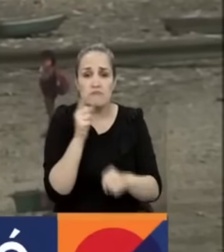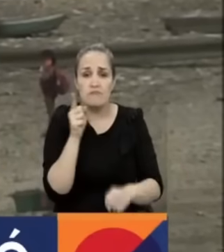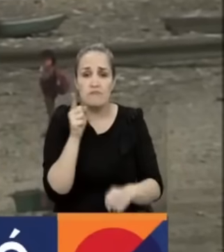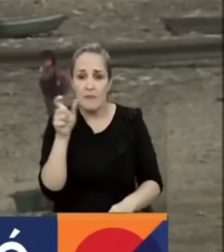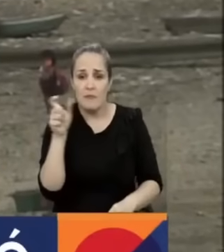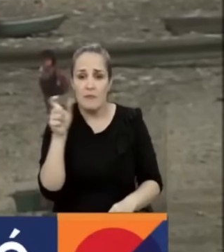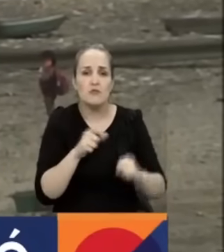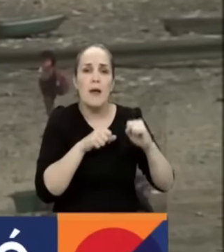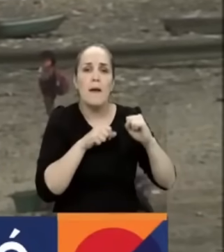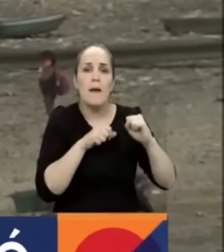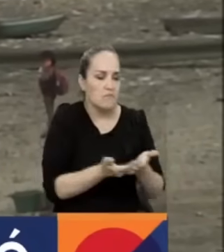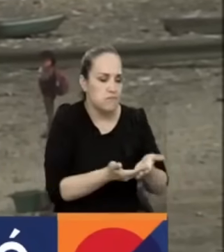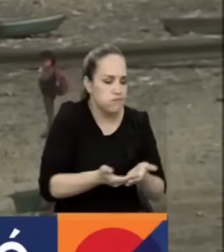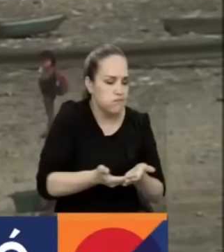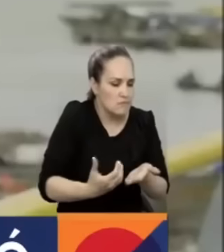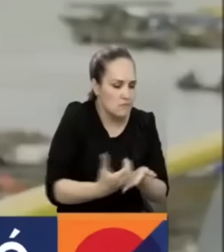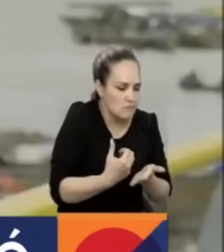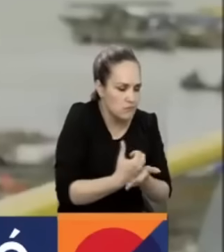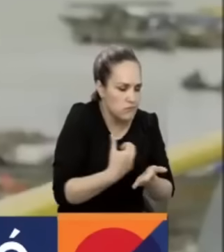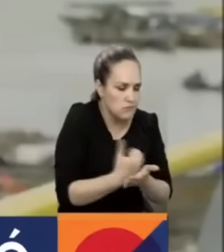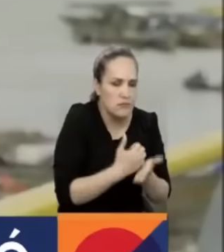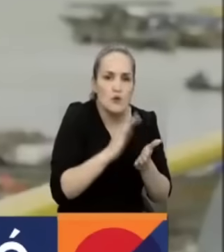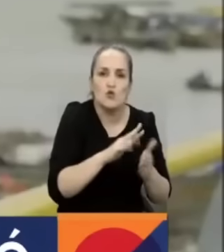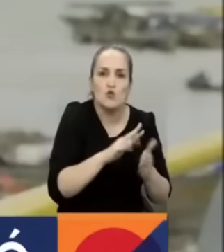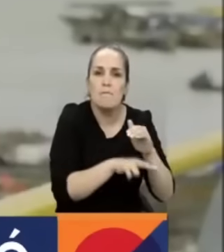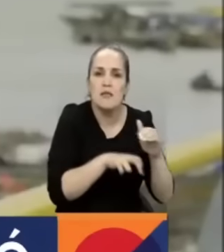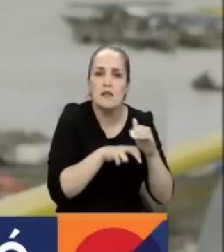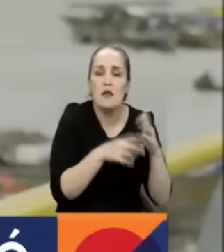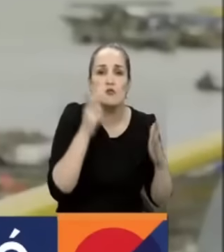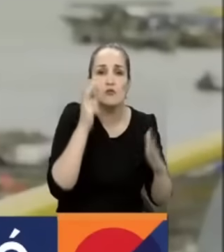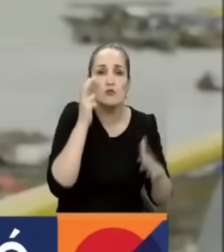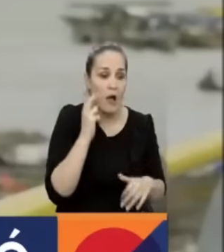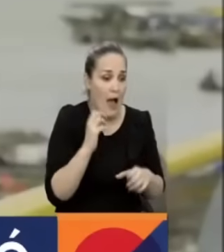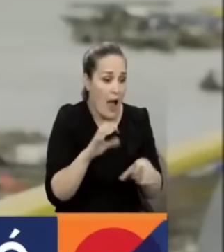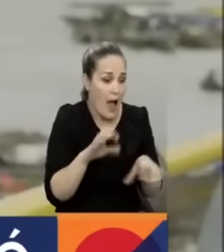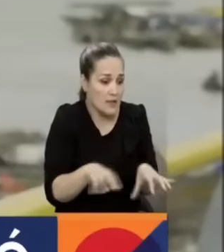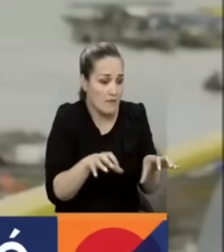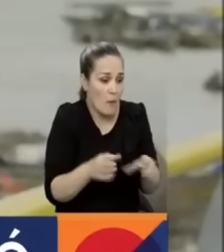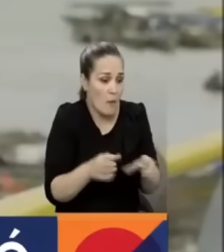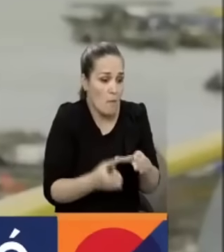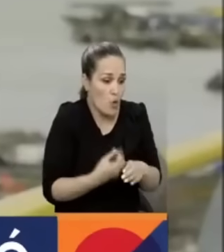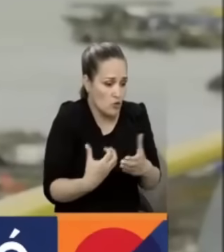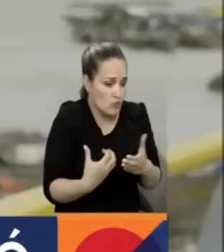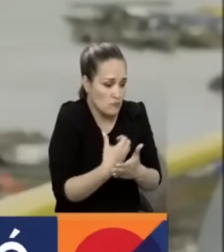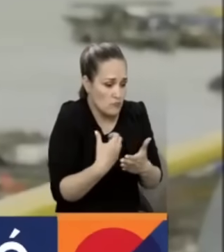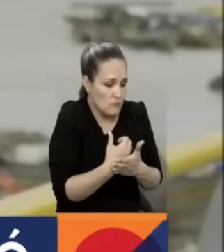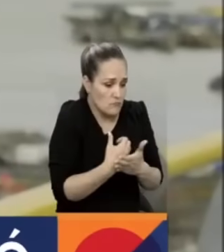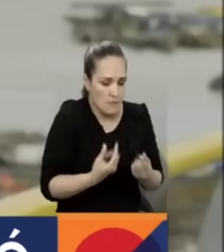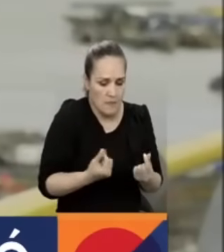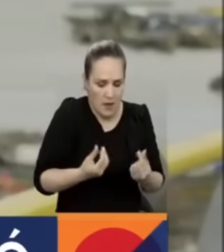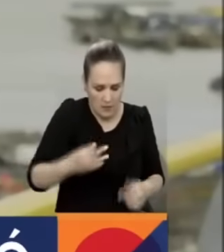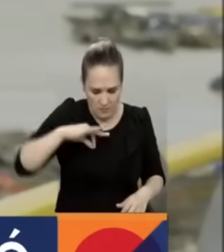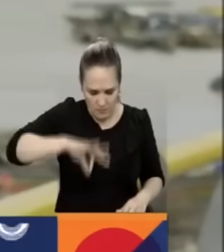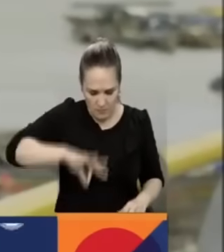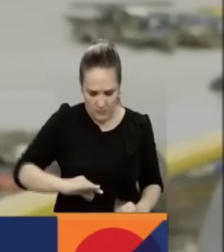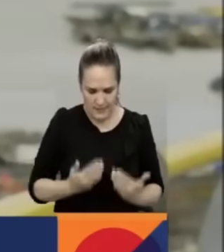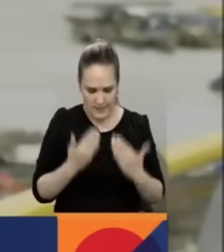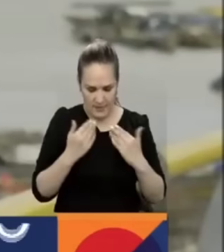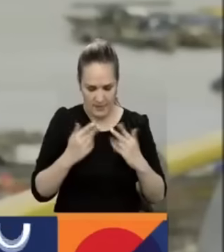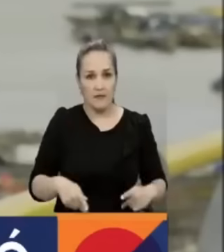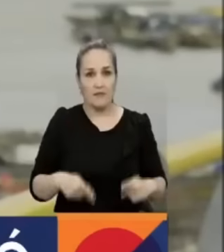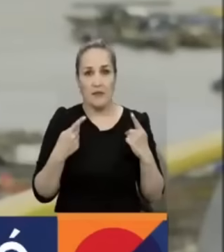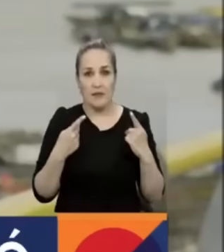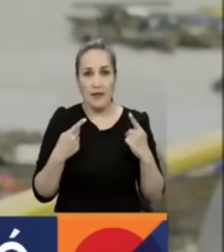la minería los pobladores de Chocó. Una actividad productiva que le va a ayudar a la gente a generar recursos para supervivencia.